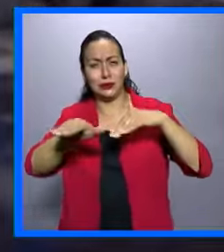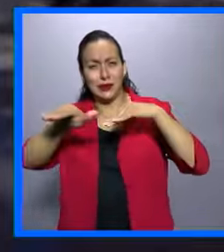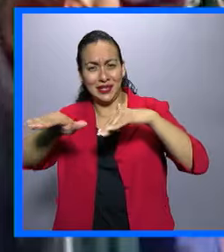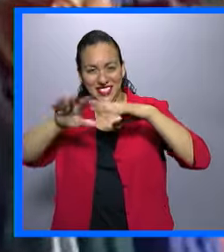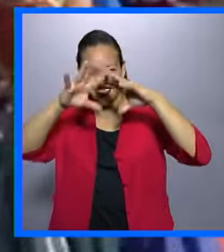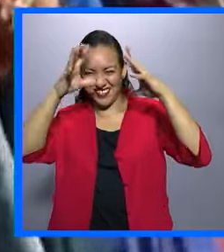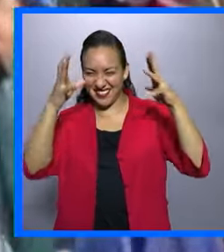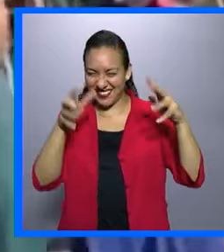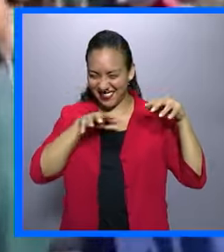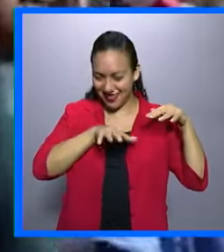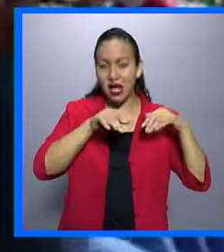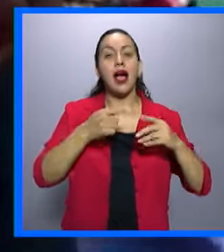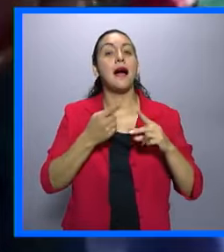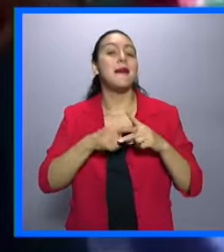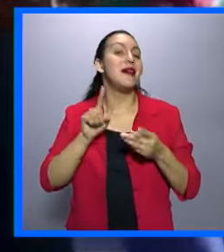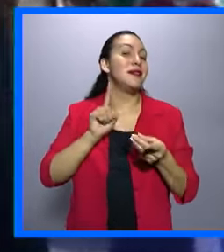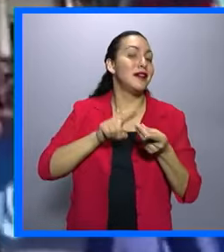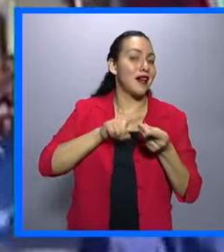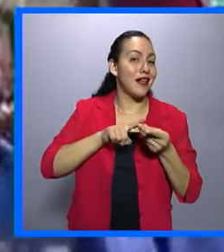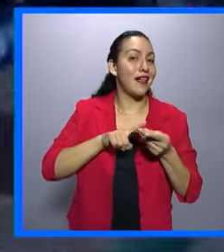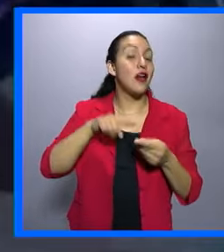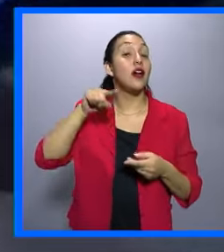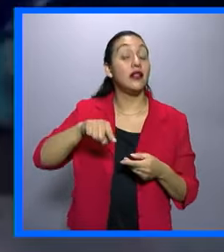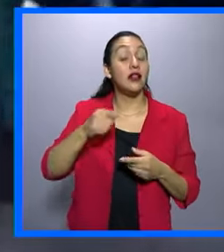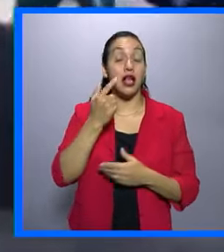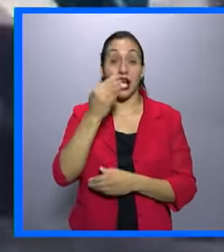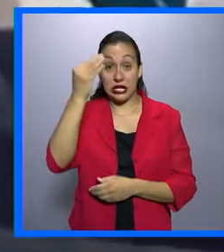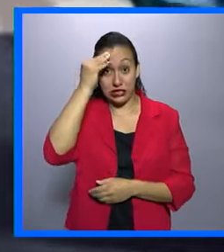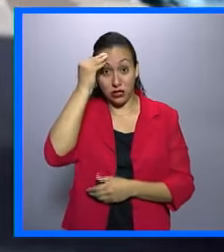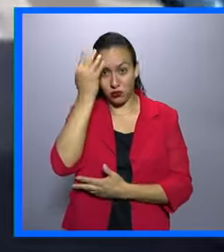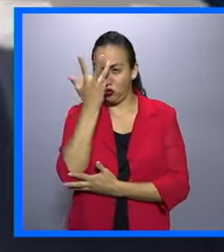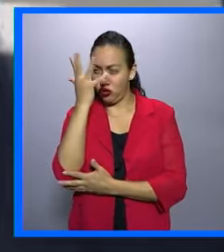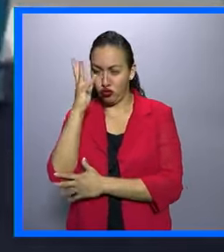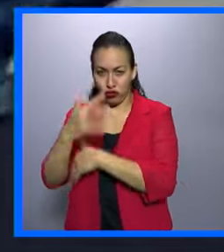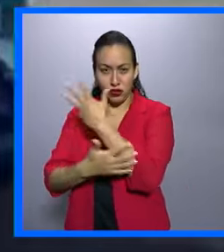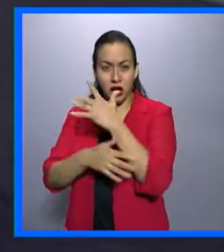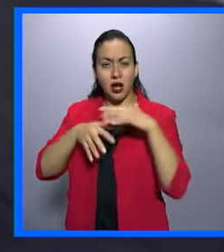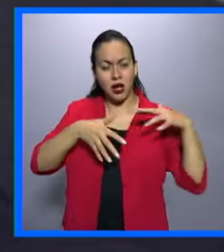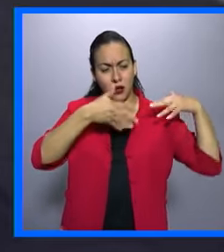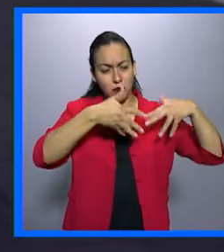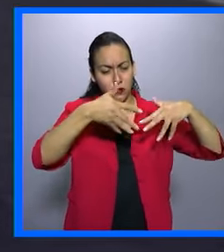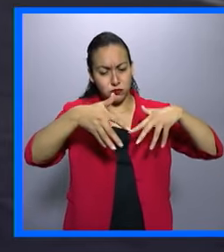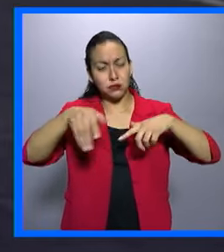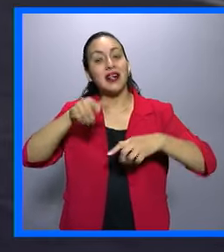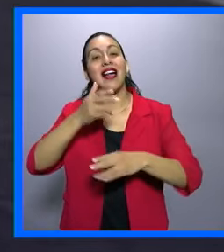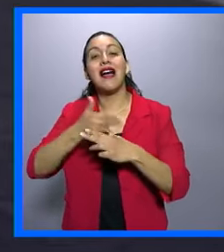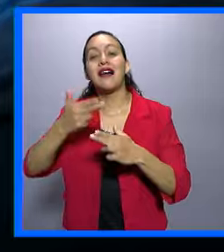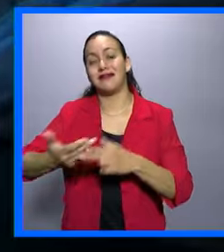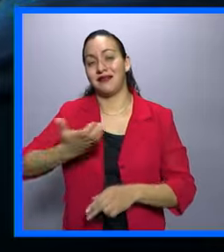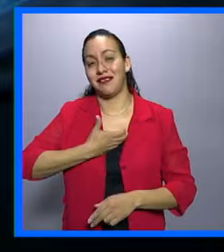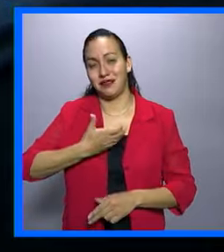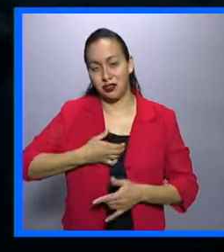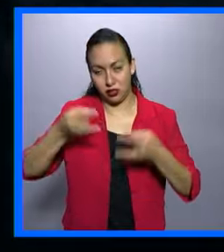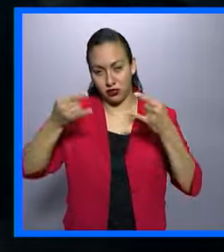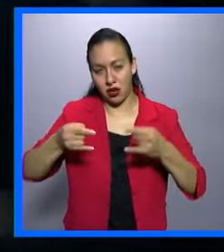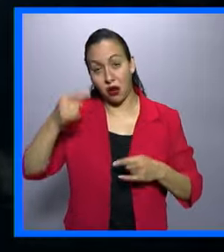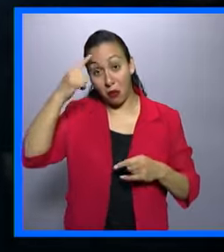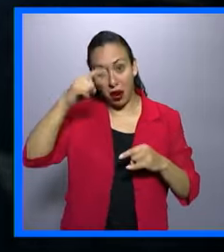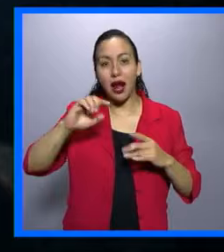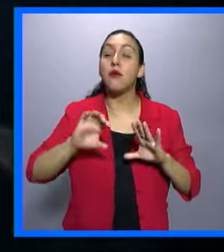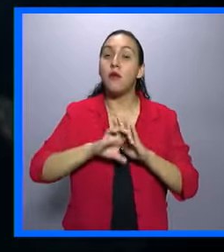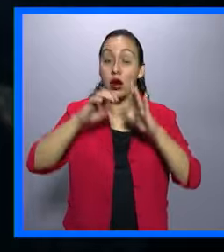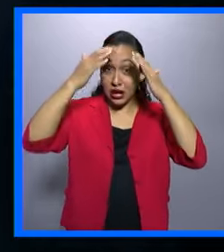recorrido que comenzará en la Puerta de los Leones del Bosque de Chapultepec y concluirá en el Zócalo capitalino. Para crear los